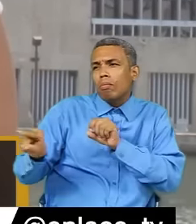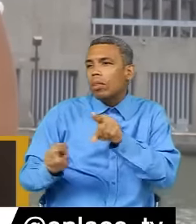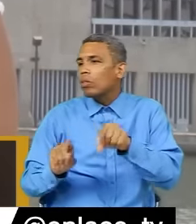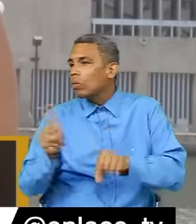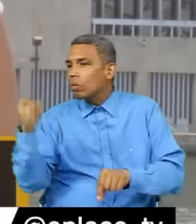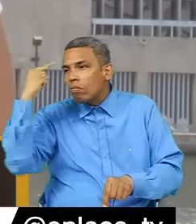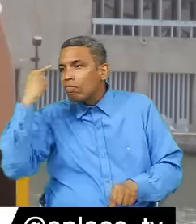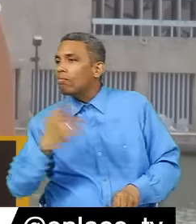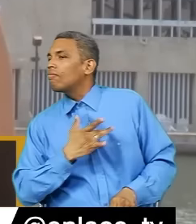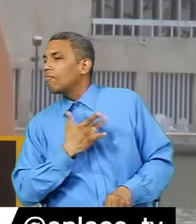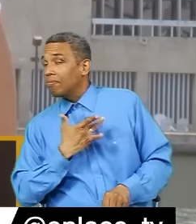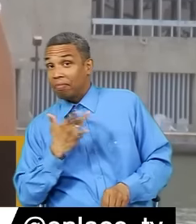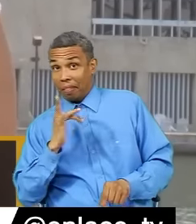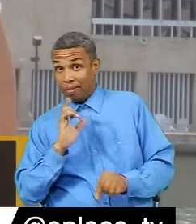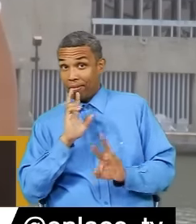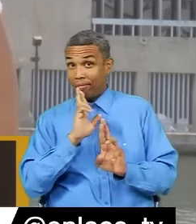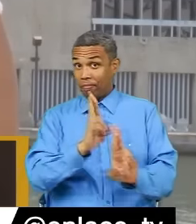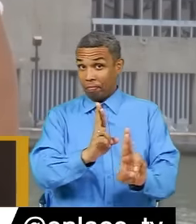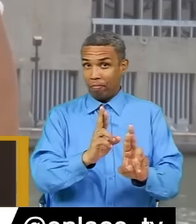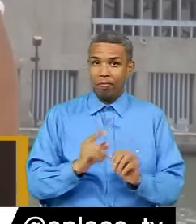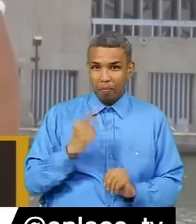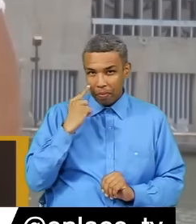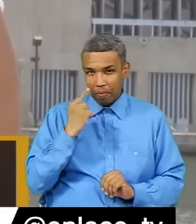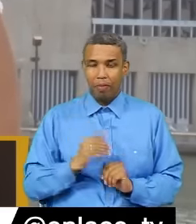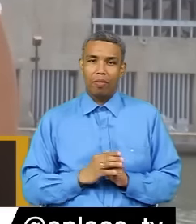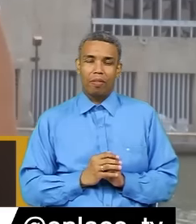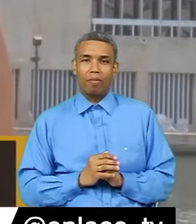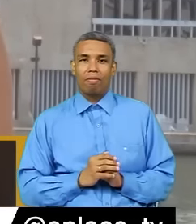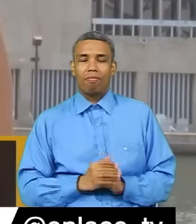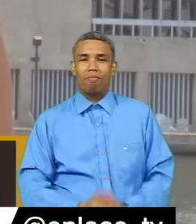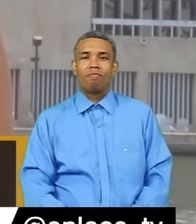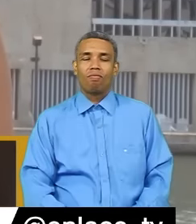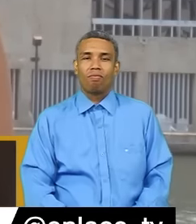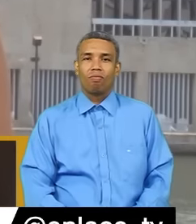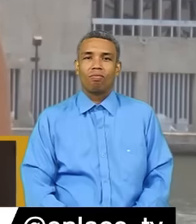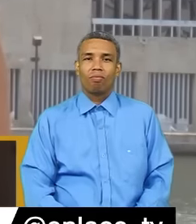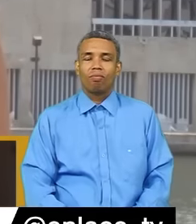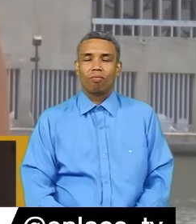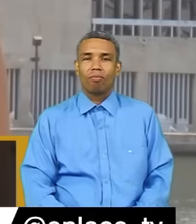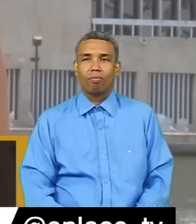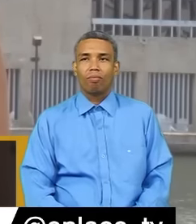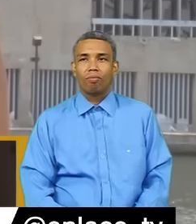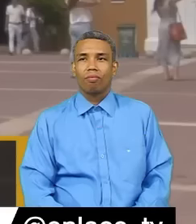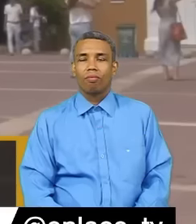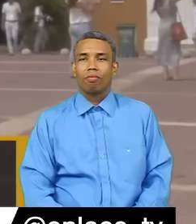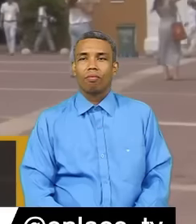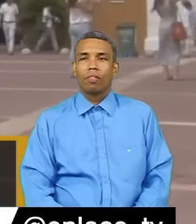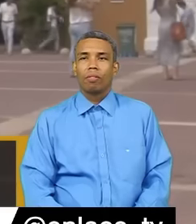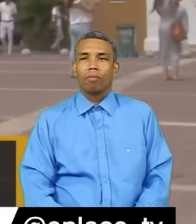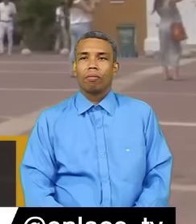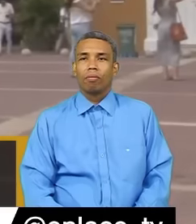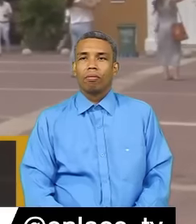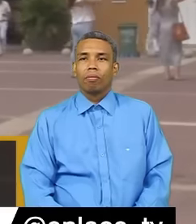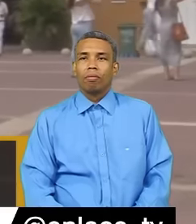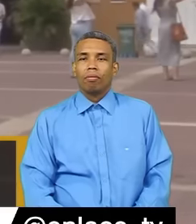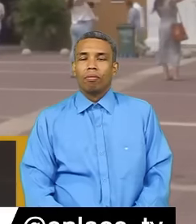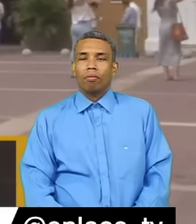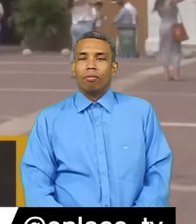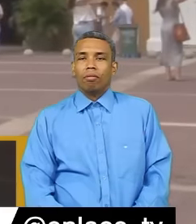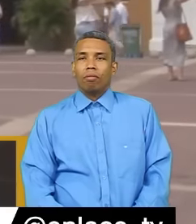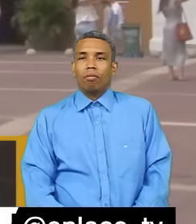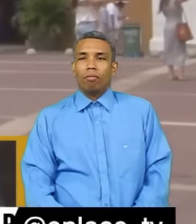invitados especiales, entre ellos las víctimas, columna vertebral de todo este proceso. Hemos querido y le hemos pedido